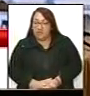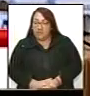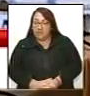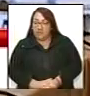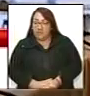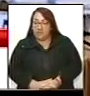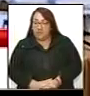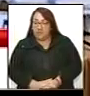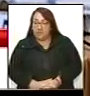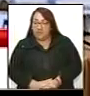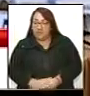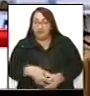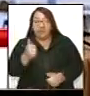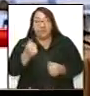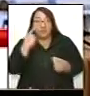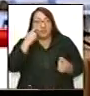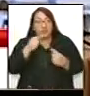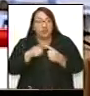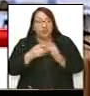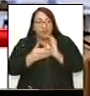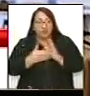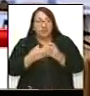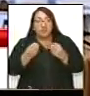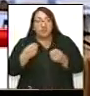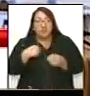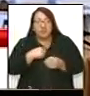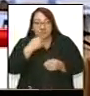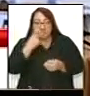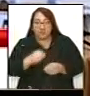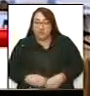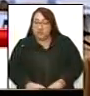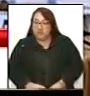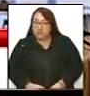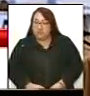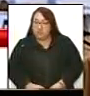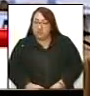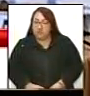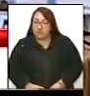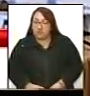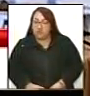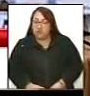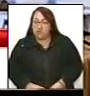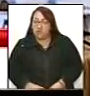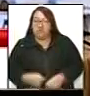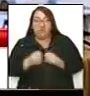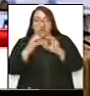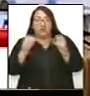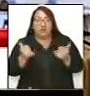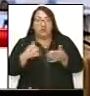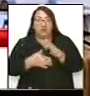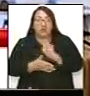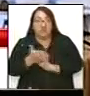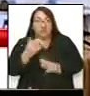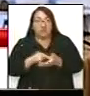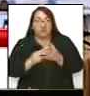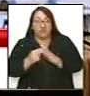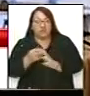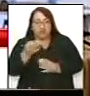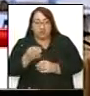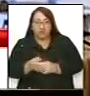¿Cuál es nuestro enfoque, Presidenta, para presentarlo? Porque hemos visto también en un diario que el día de hoy ha salido, ¿no es